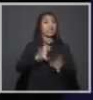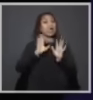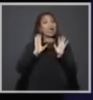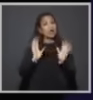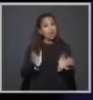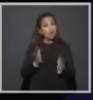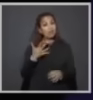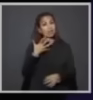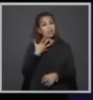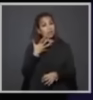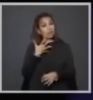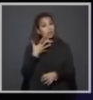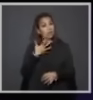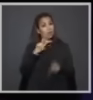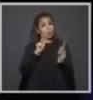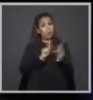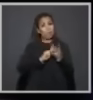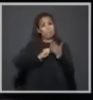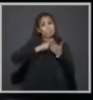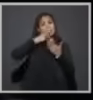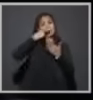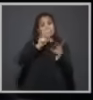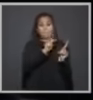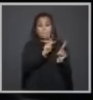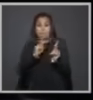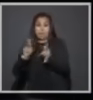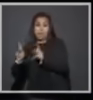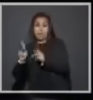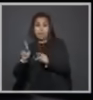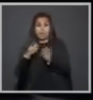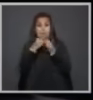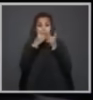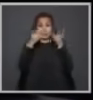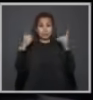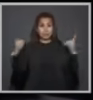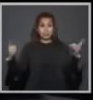tenemos un plan de desarrollo que lo